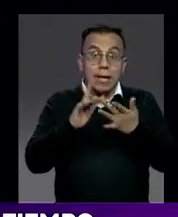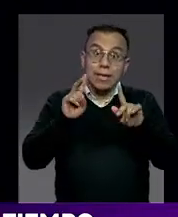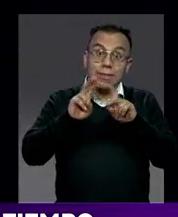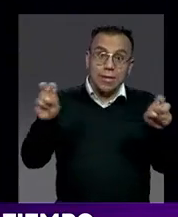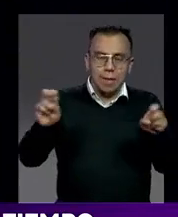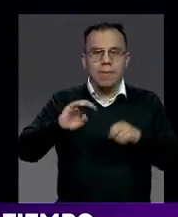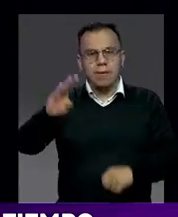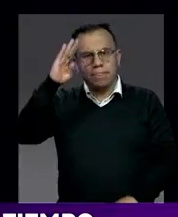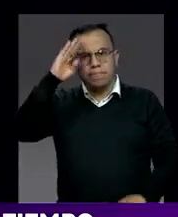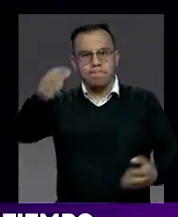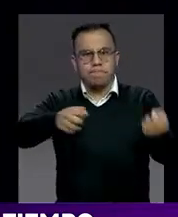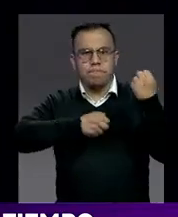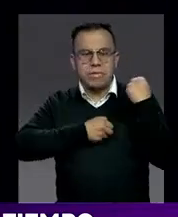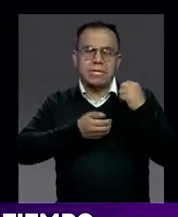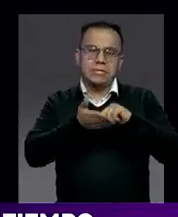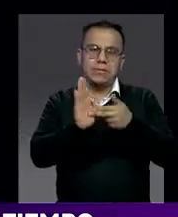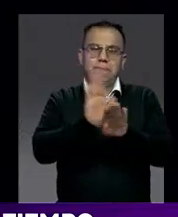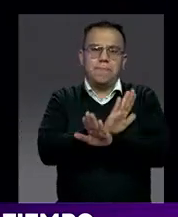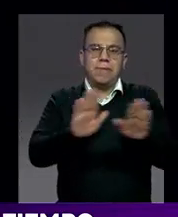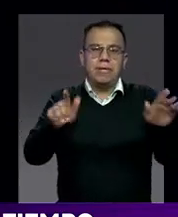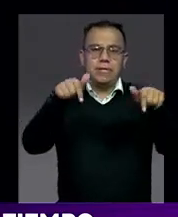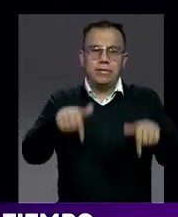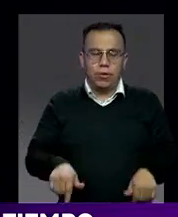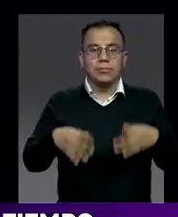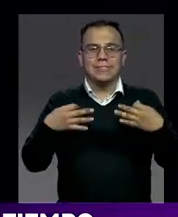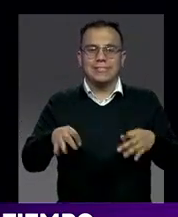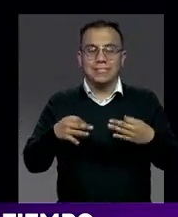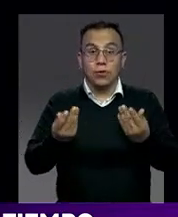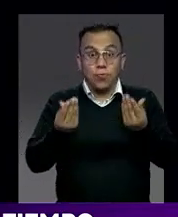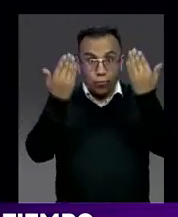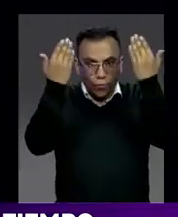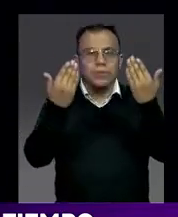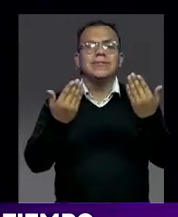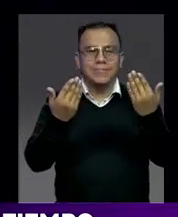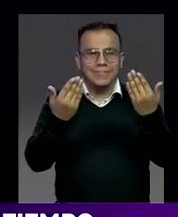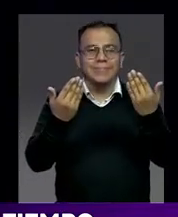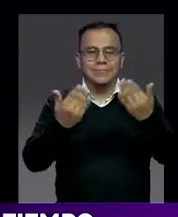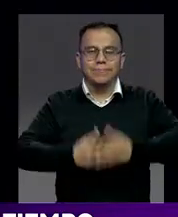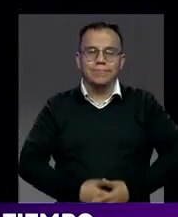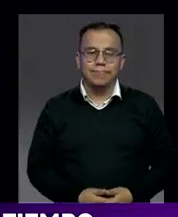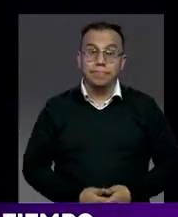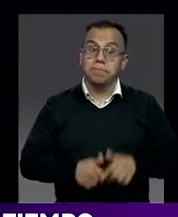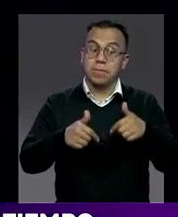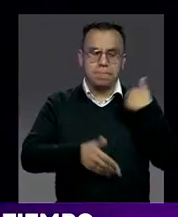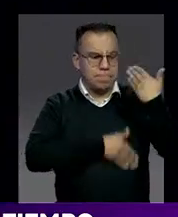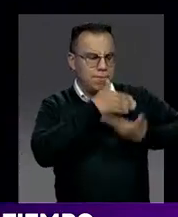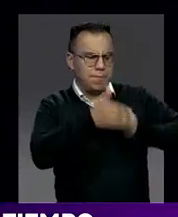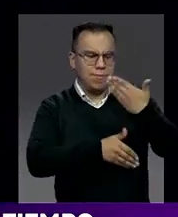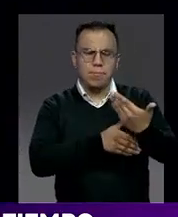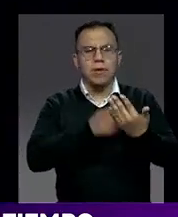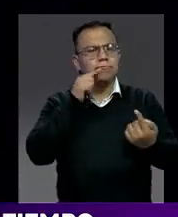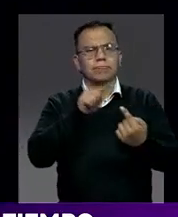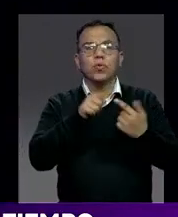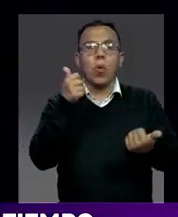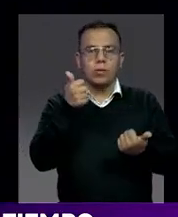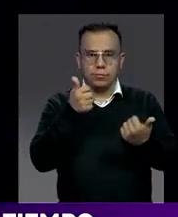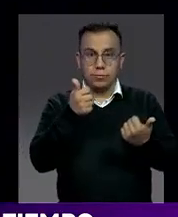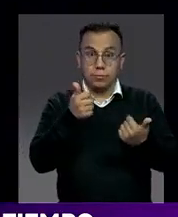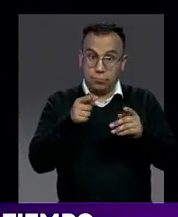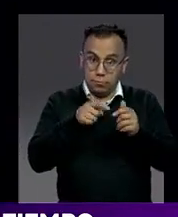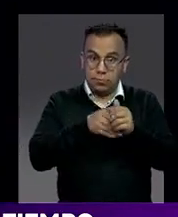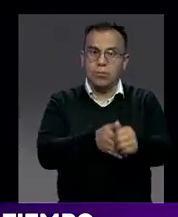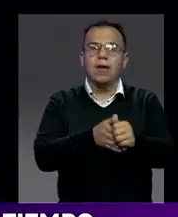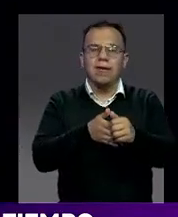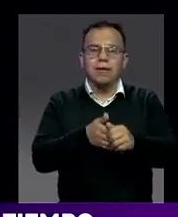solamente necesitan productos frescos yo creo que hay una ruta y la ruta es la tecnología y la eso